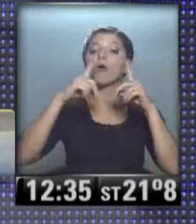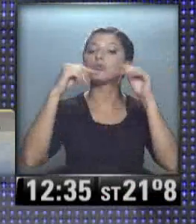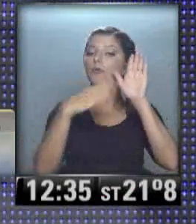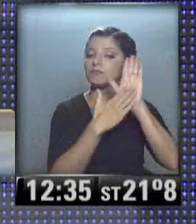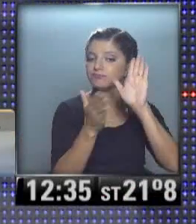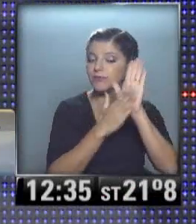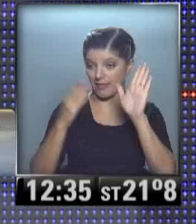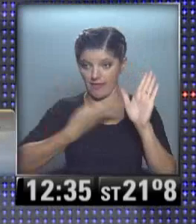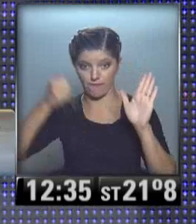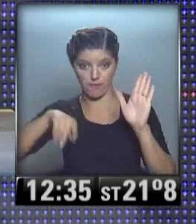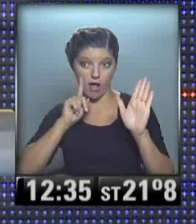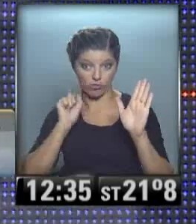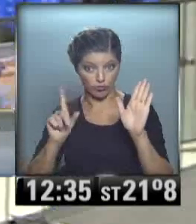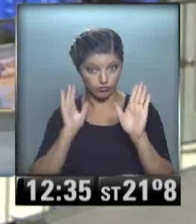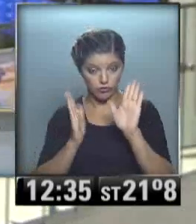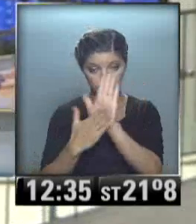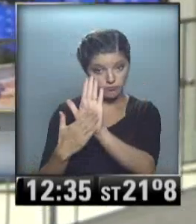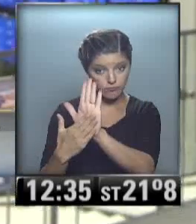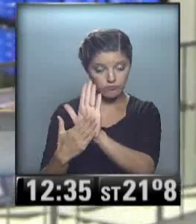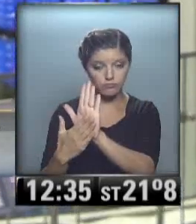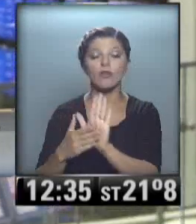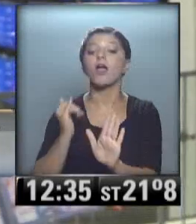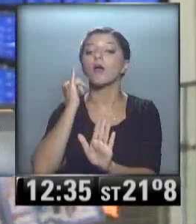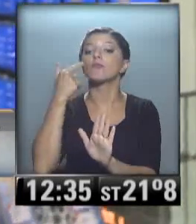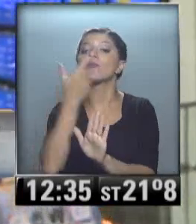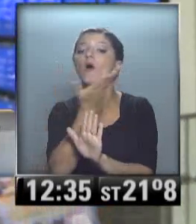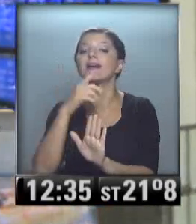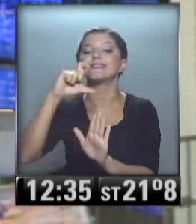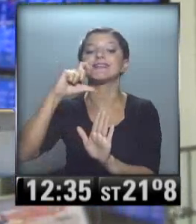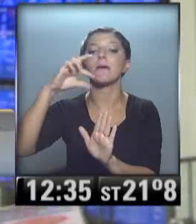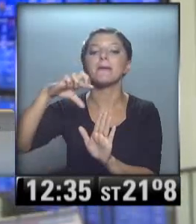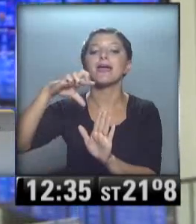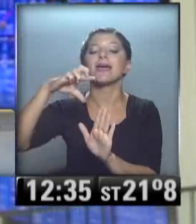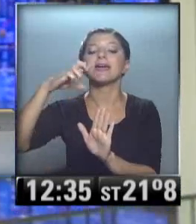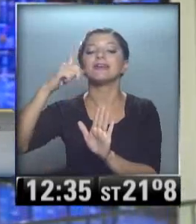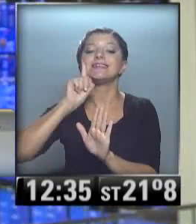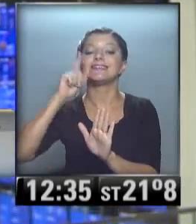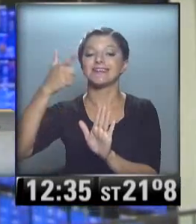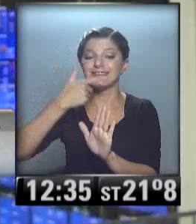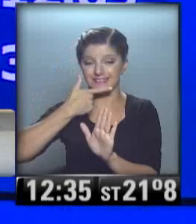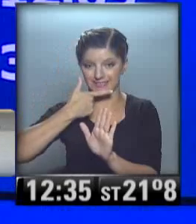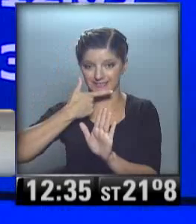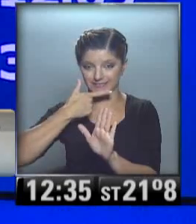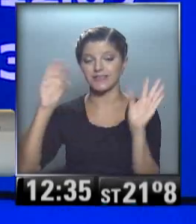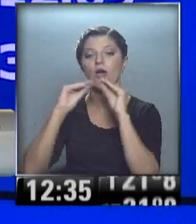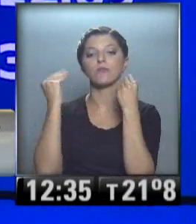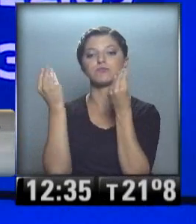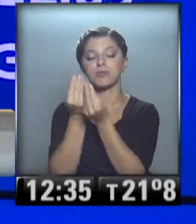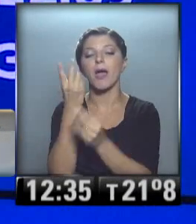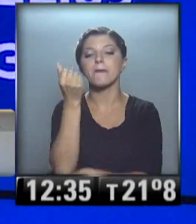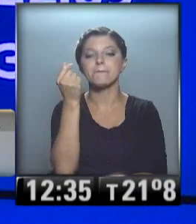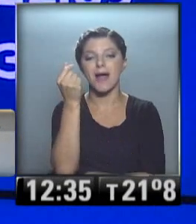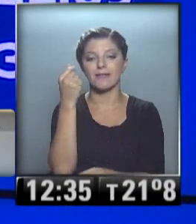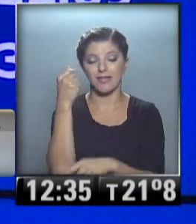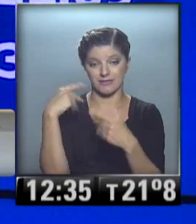el propio Fondo Monetario Internacional, que recopila bajo la sigla CPIS, Sumario de Cartera de Inversiones